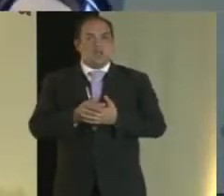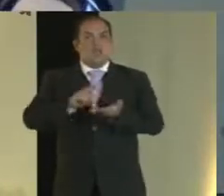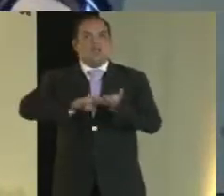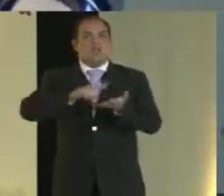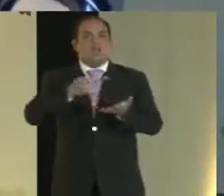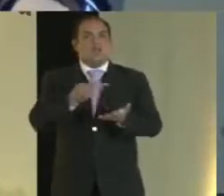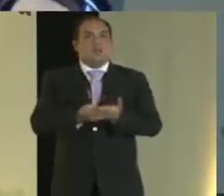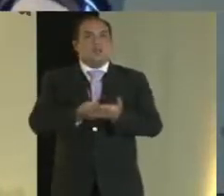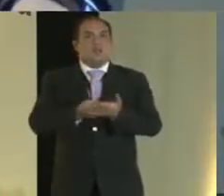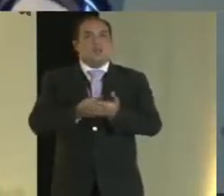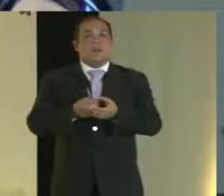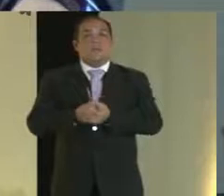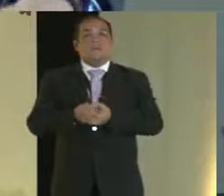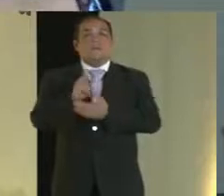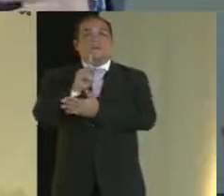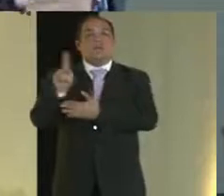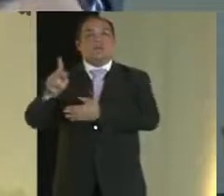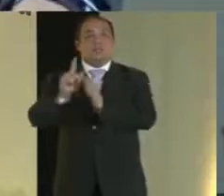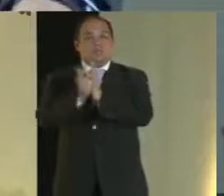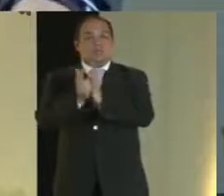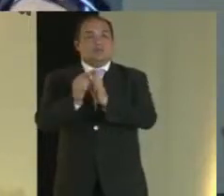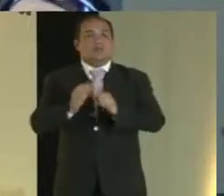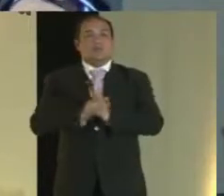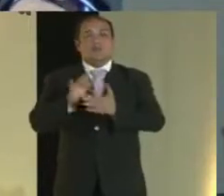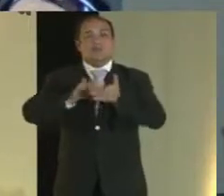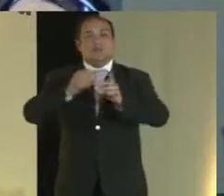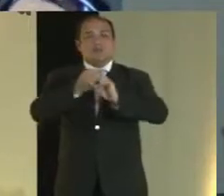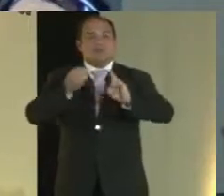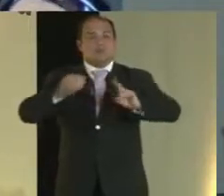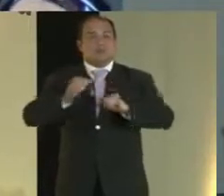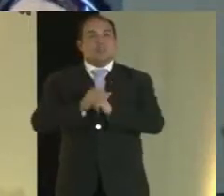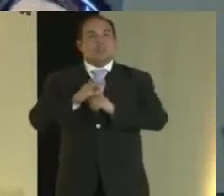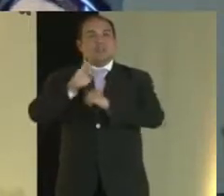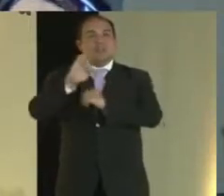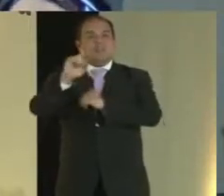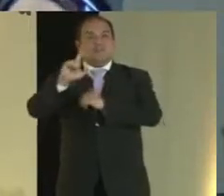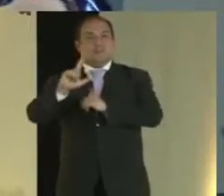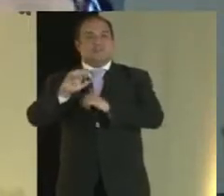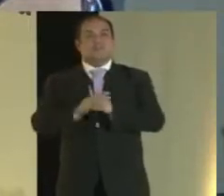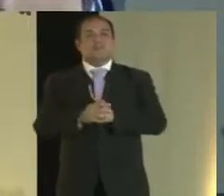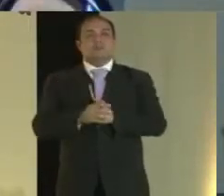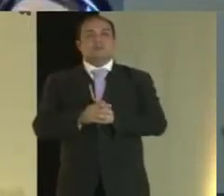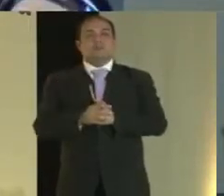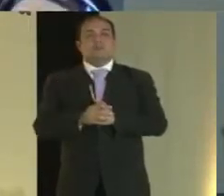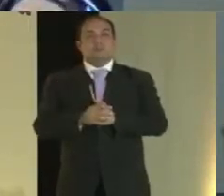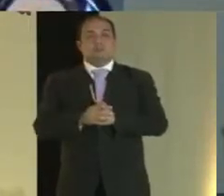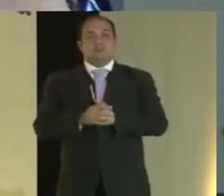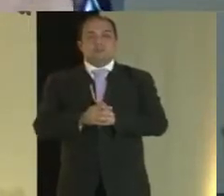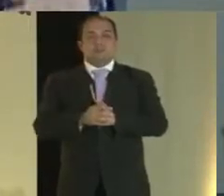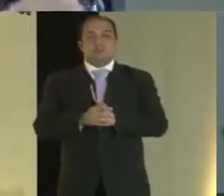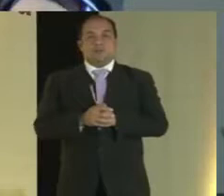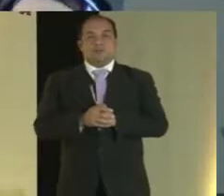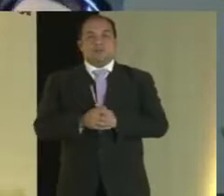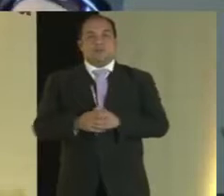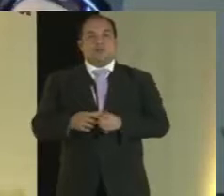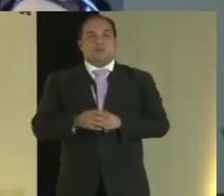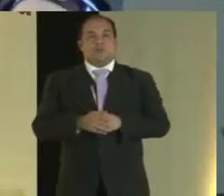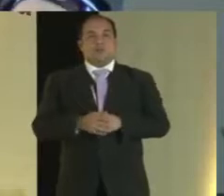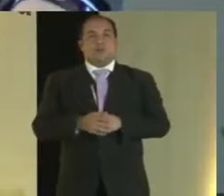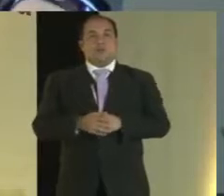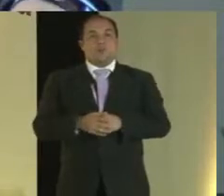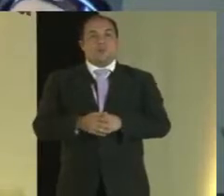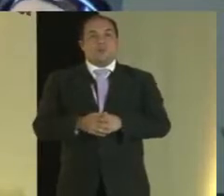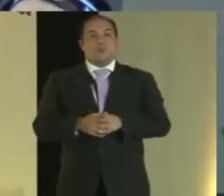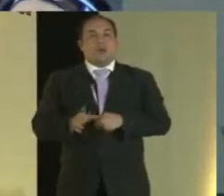redoblado por sacar el libro. Y gracias a los organizadores de la Feria Internacional por permitirnos estar